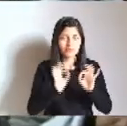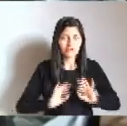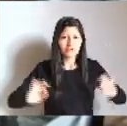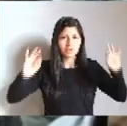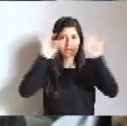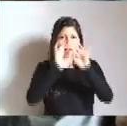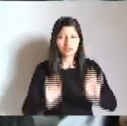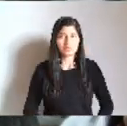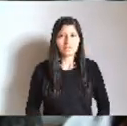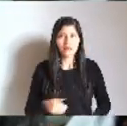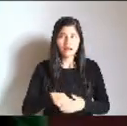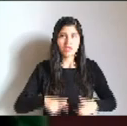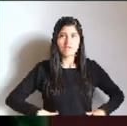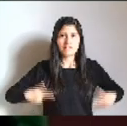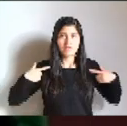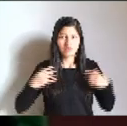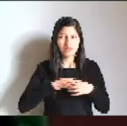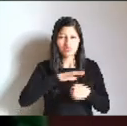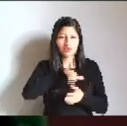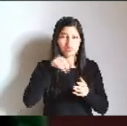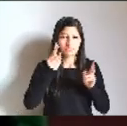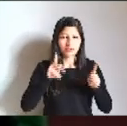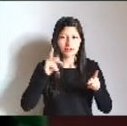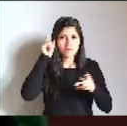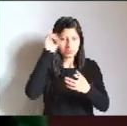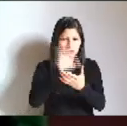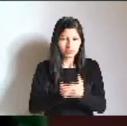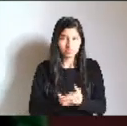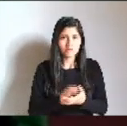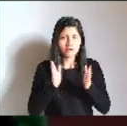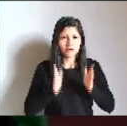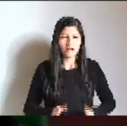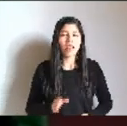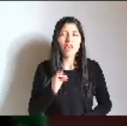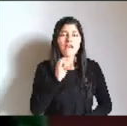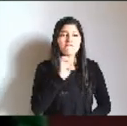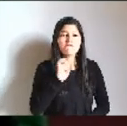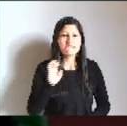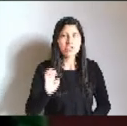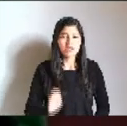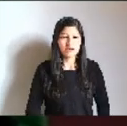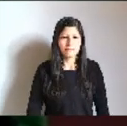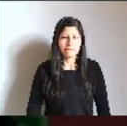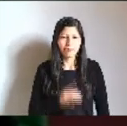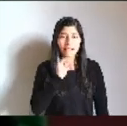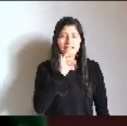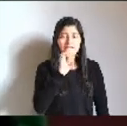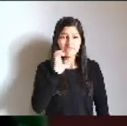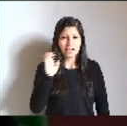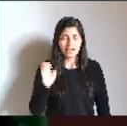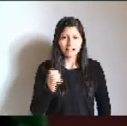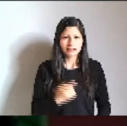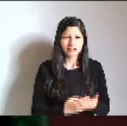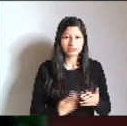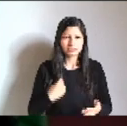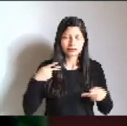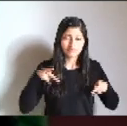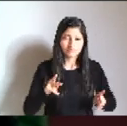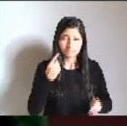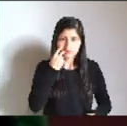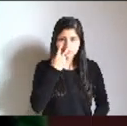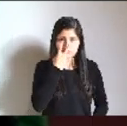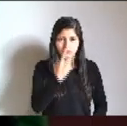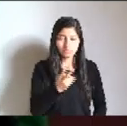fundamental en la vida de todo creyente, la fe. Es la fe que nos permite